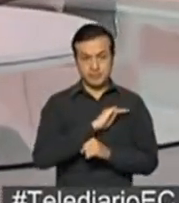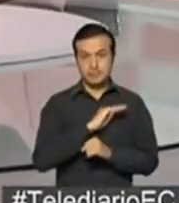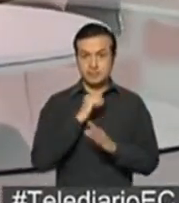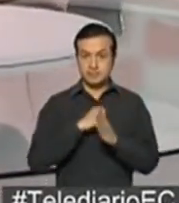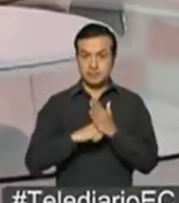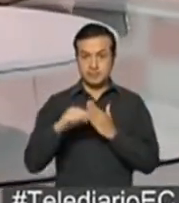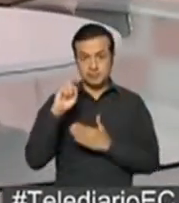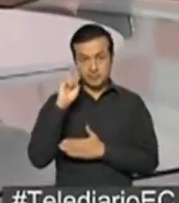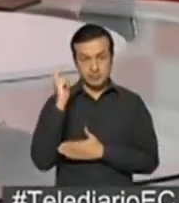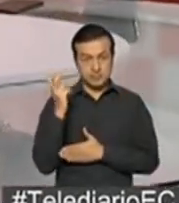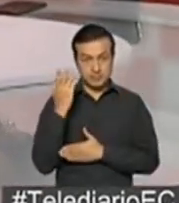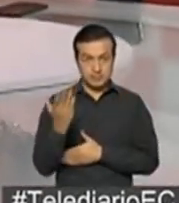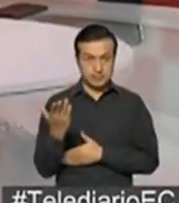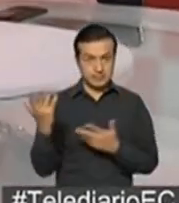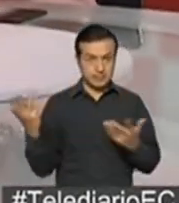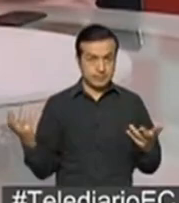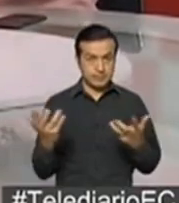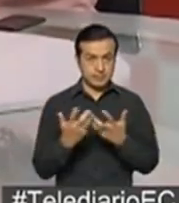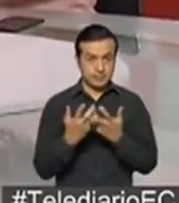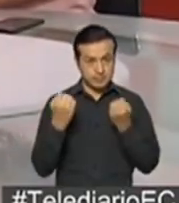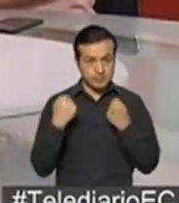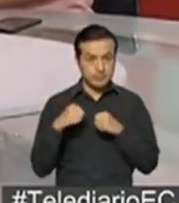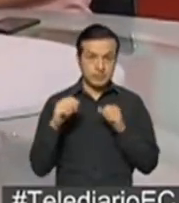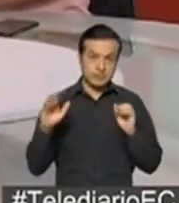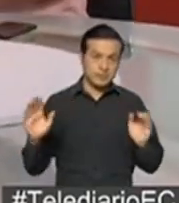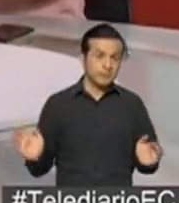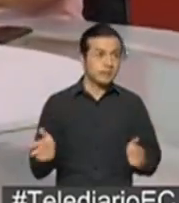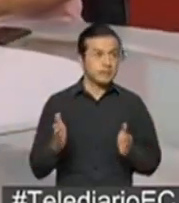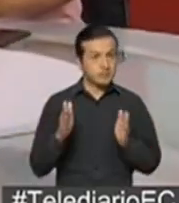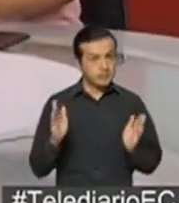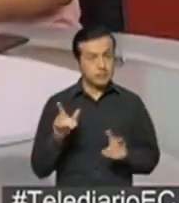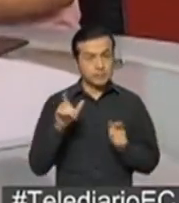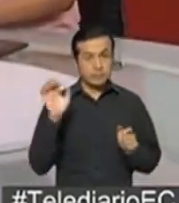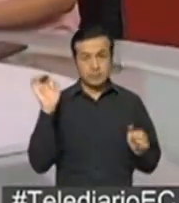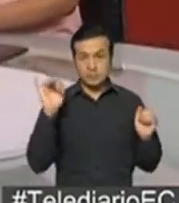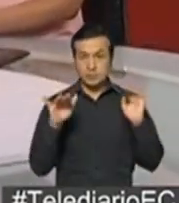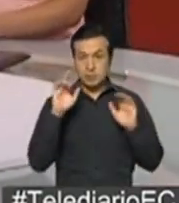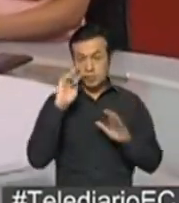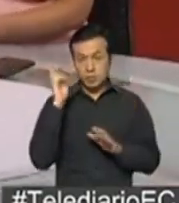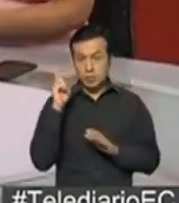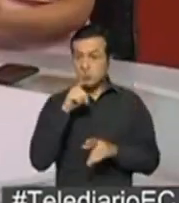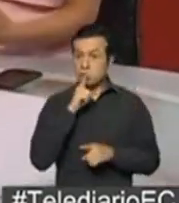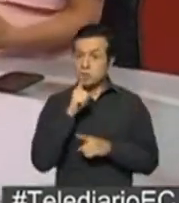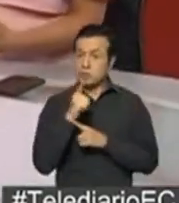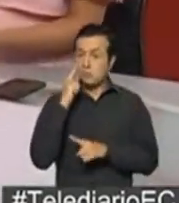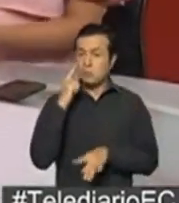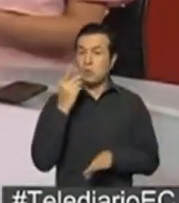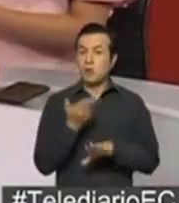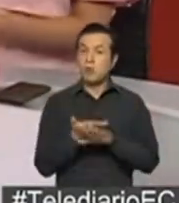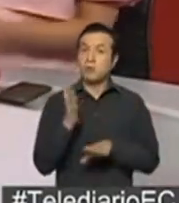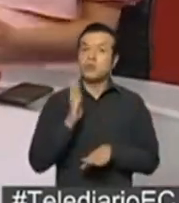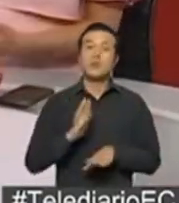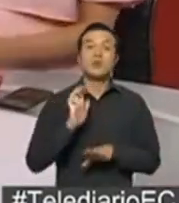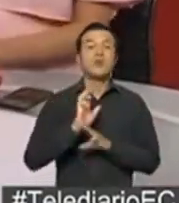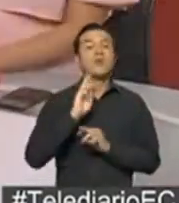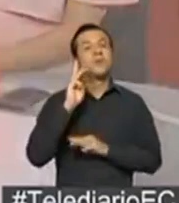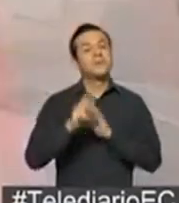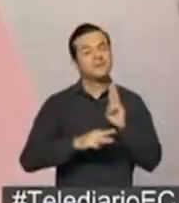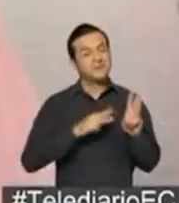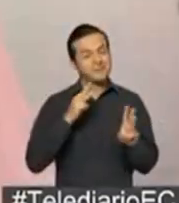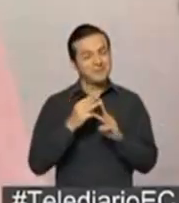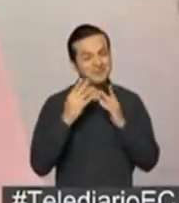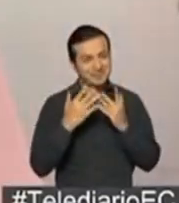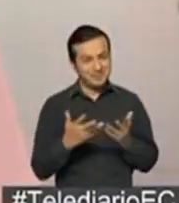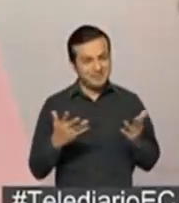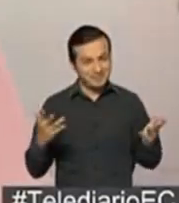mismo Ministerio de Turismo para poder lograr llamar la atención de los turistas y mostrarle al país y al mundo entero qué